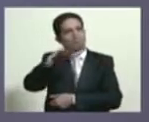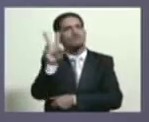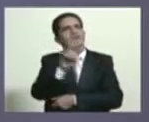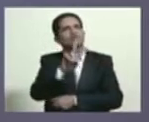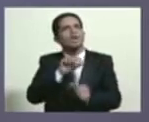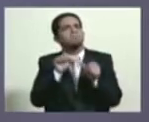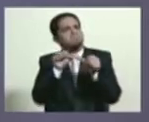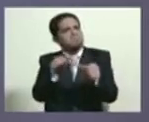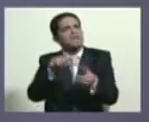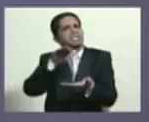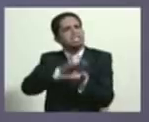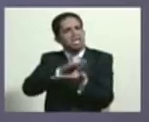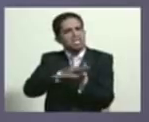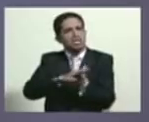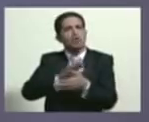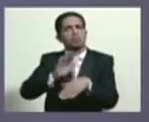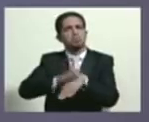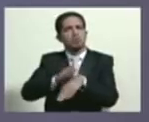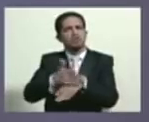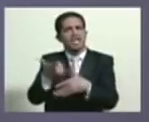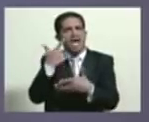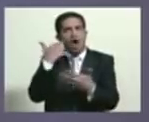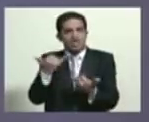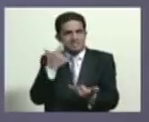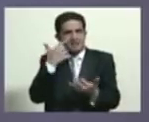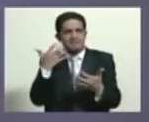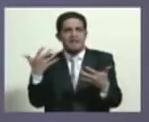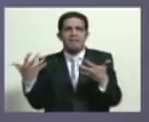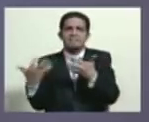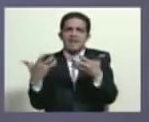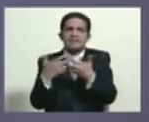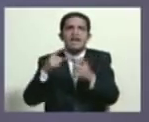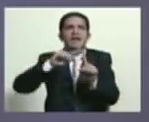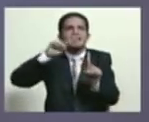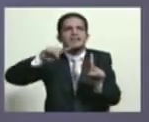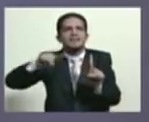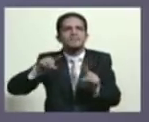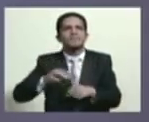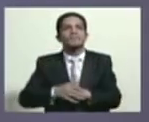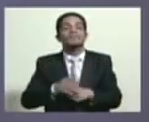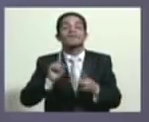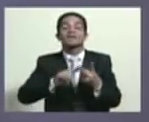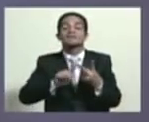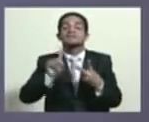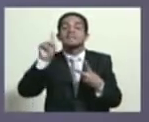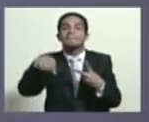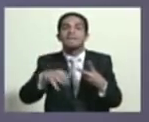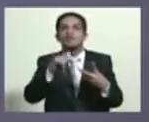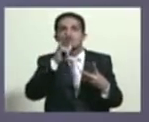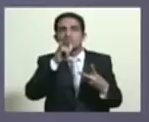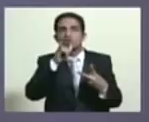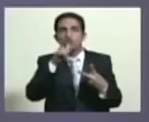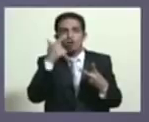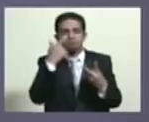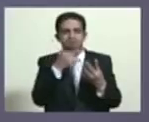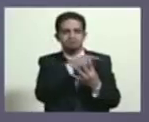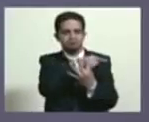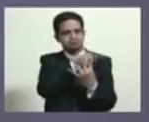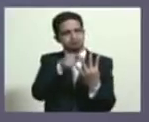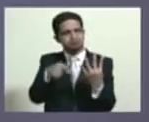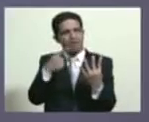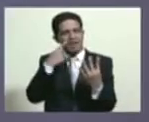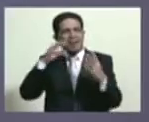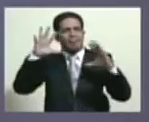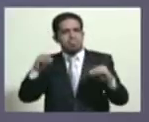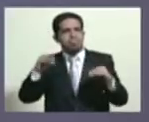el civismo ante el desarrollo de esta guerra eléctrica. También dio a conocer de manera cronológica los cuatro fuertes